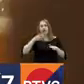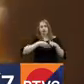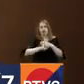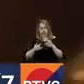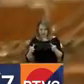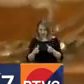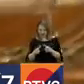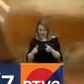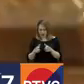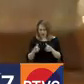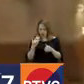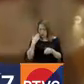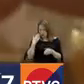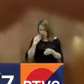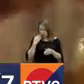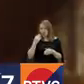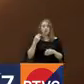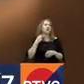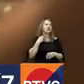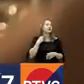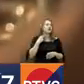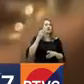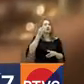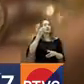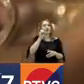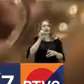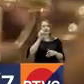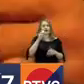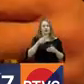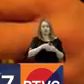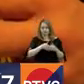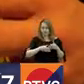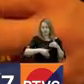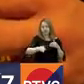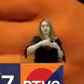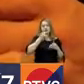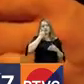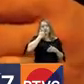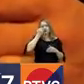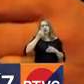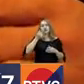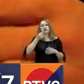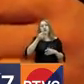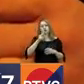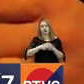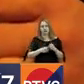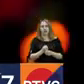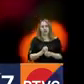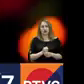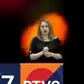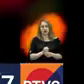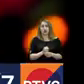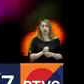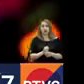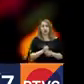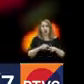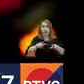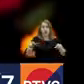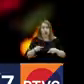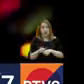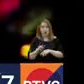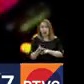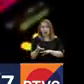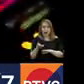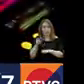desde el 30 de noviembre ojo a esto la medida cubrirá a los mayores de 12 años los establecimientos que incumplan la